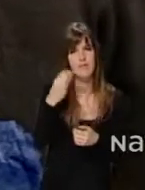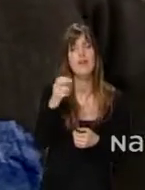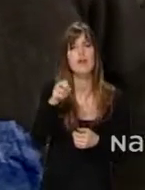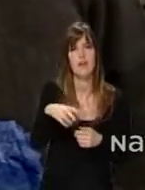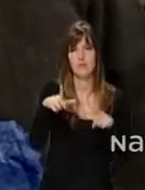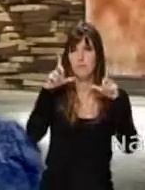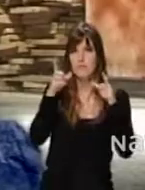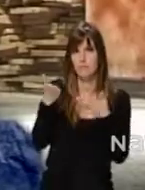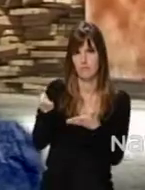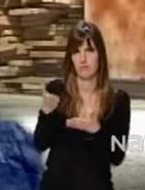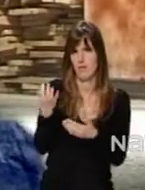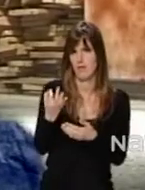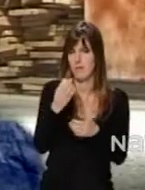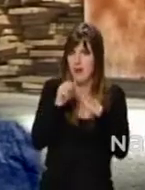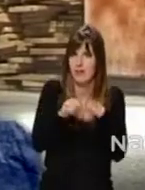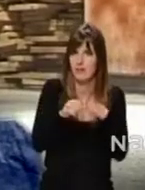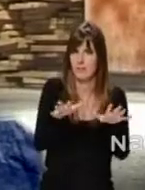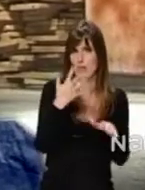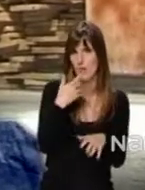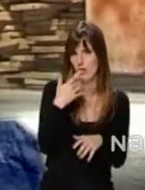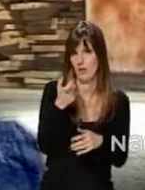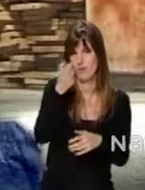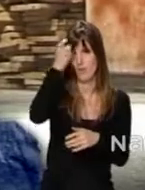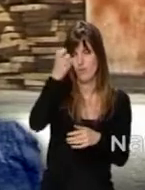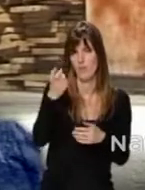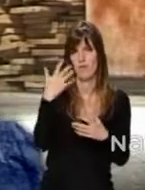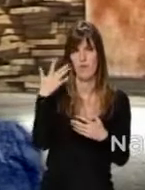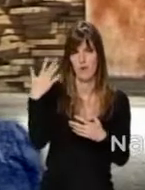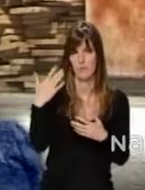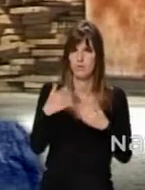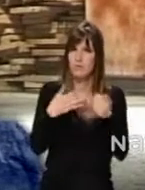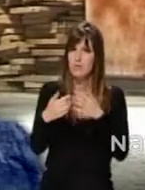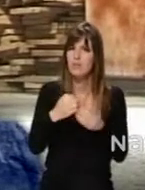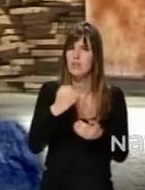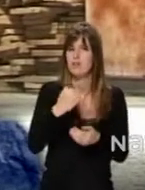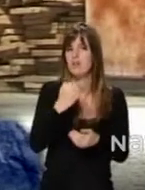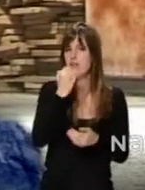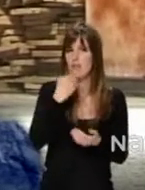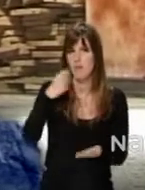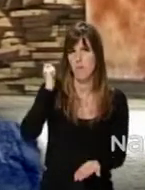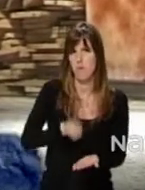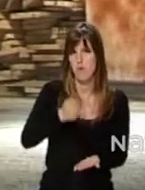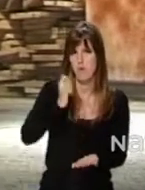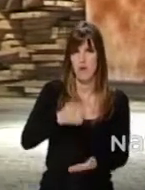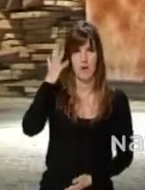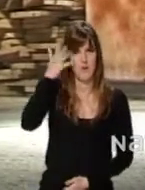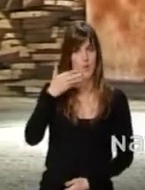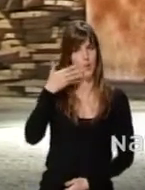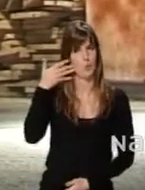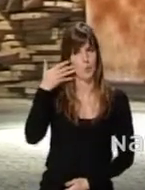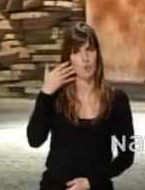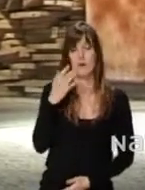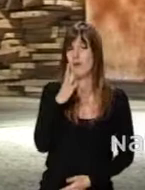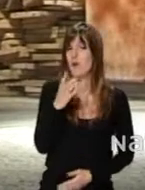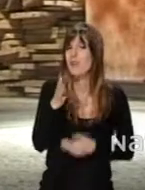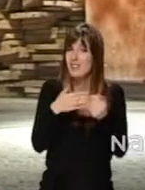de Urrosvilla, de otras localidades, y a un artesano de la forja muy bueno que hemos tenido en Navarra, ¿no? Que quedan ya